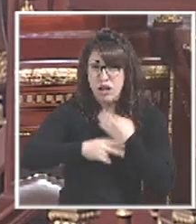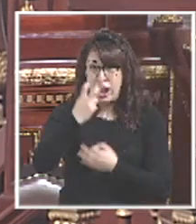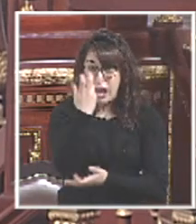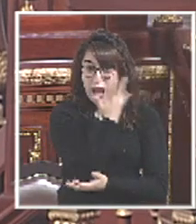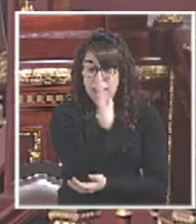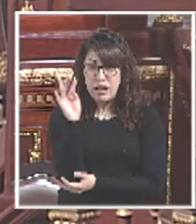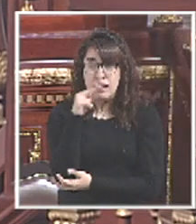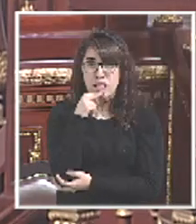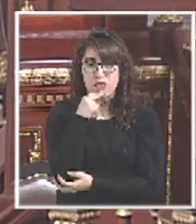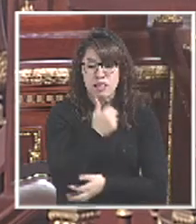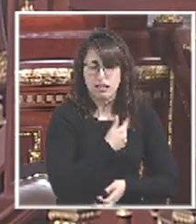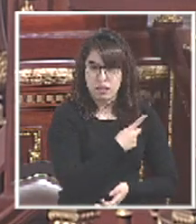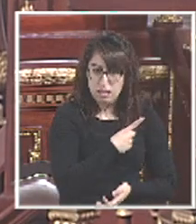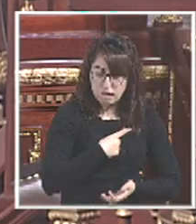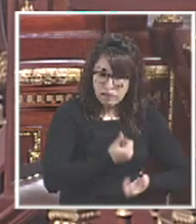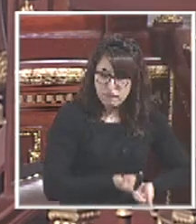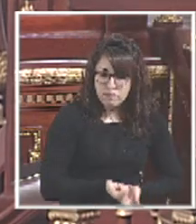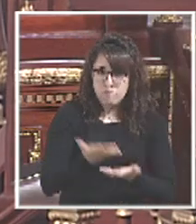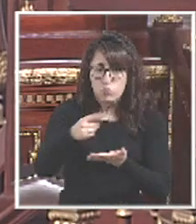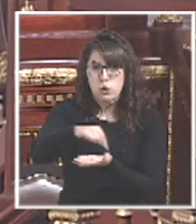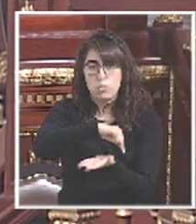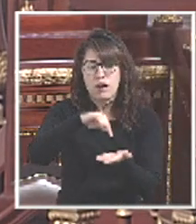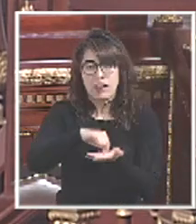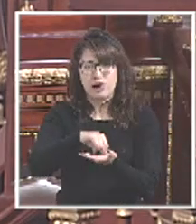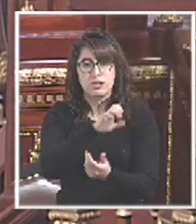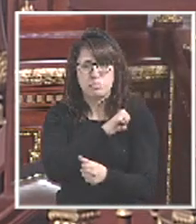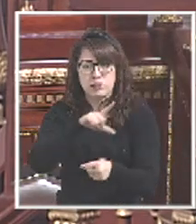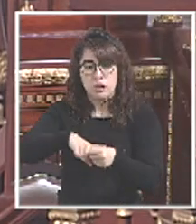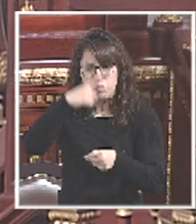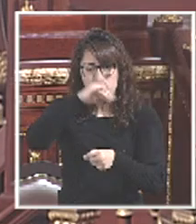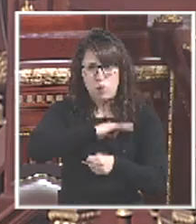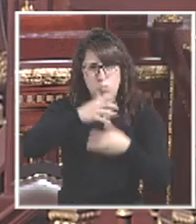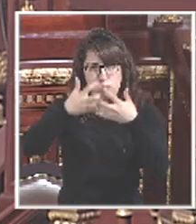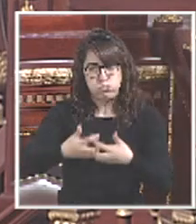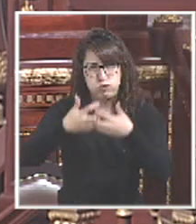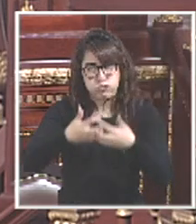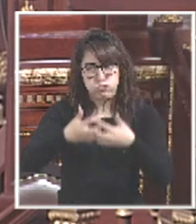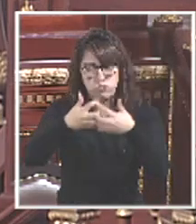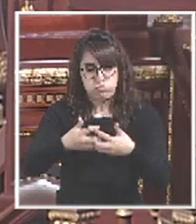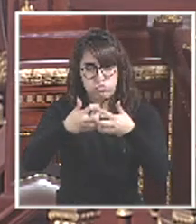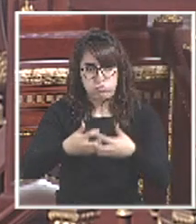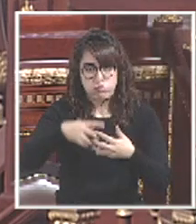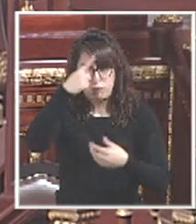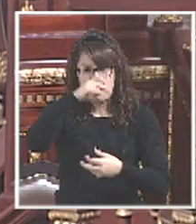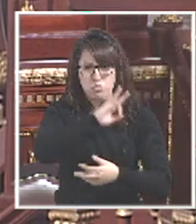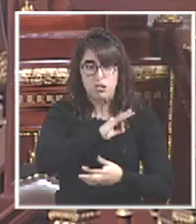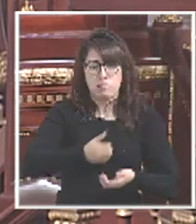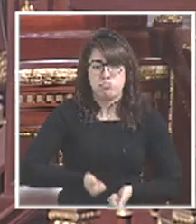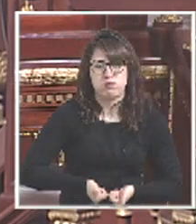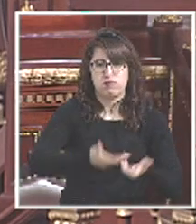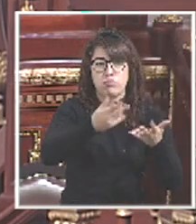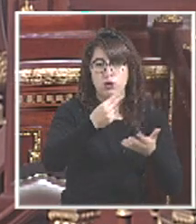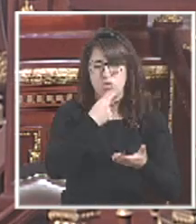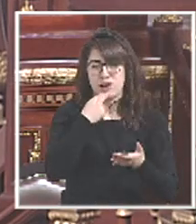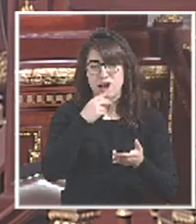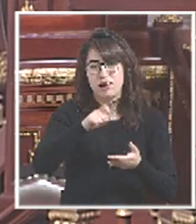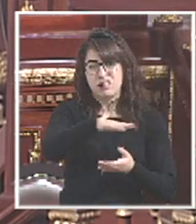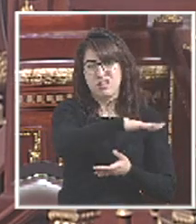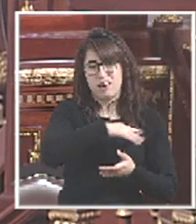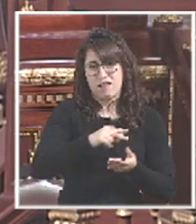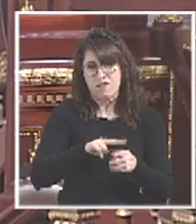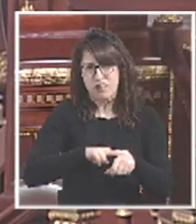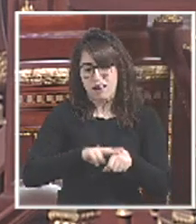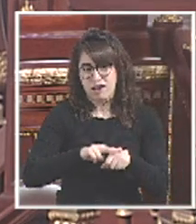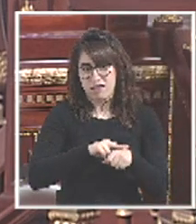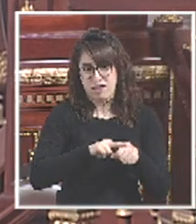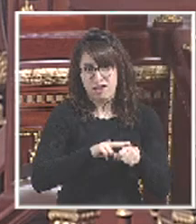llevados a centros de transferencia para que sean triturados y procesados como abono orgánico, el cual puede